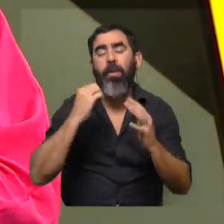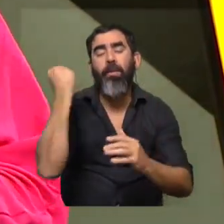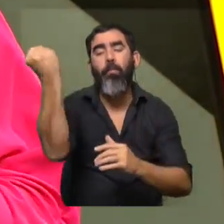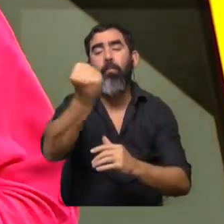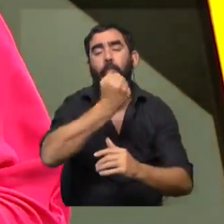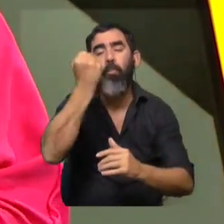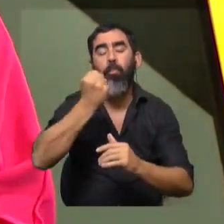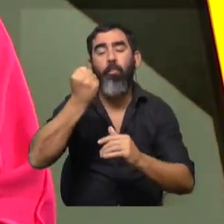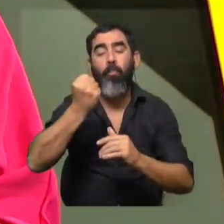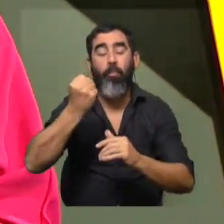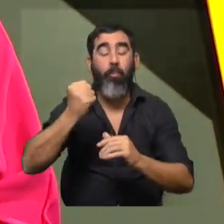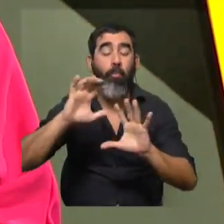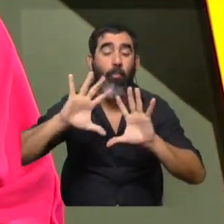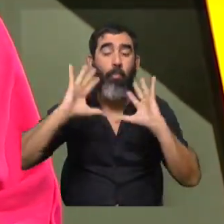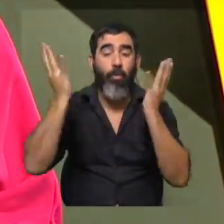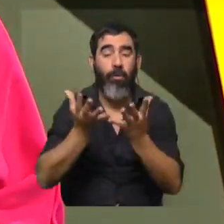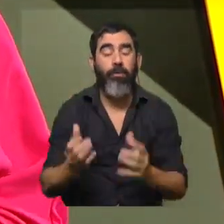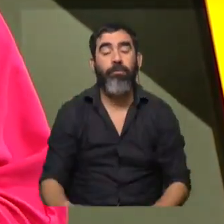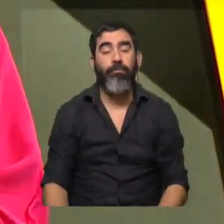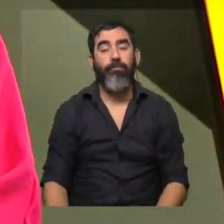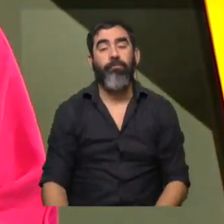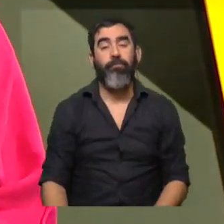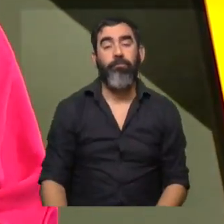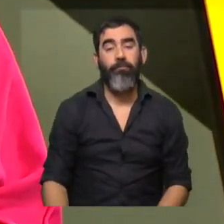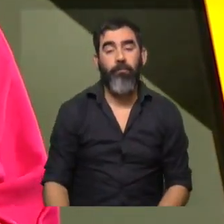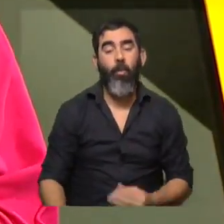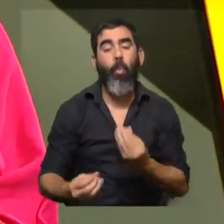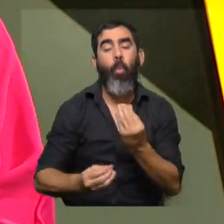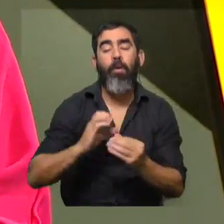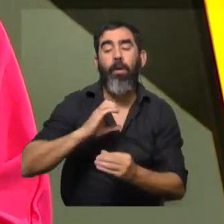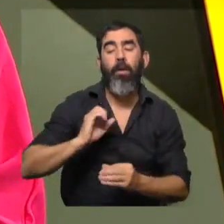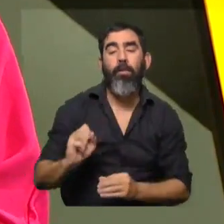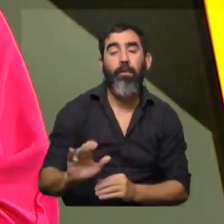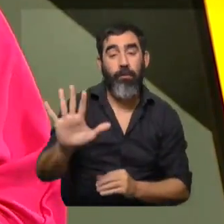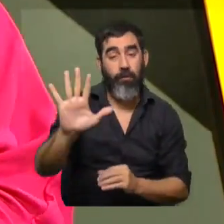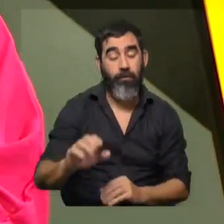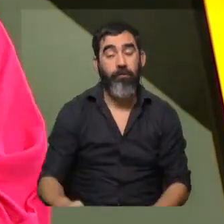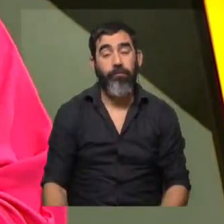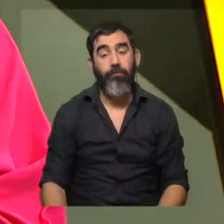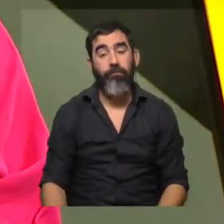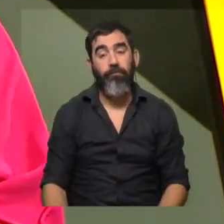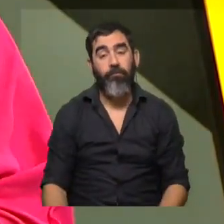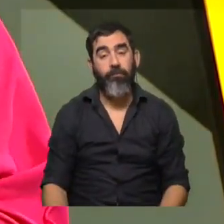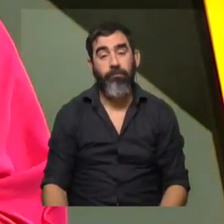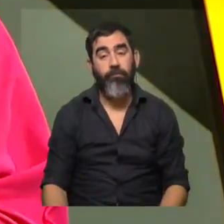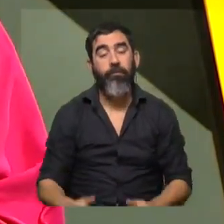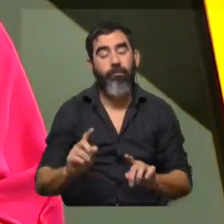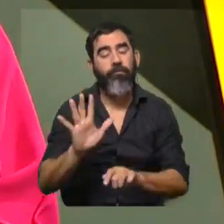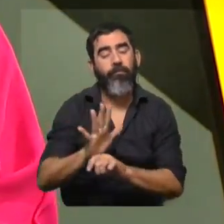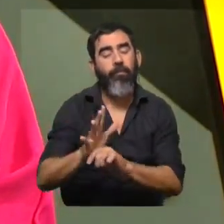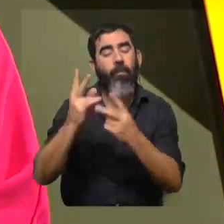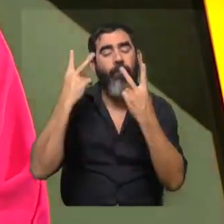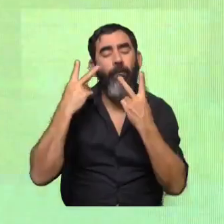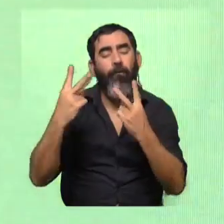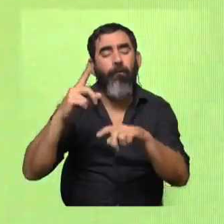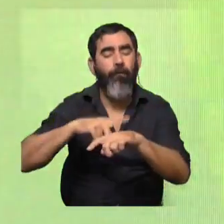el concierto de seres vivos que hay en el planeta, cuáles son las particularidades y nos llevan como en un viaje en el tiempo, ¿no?